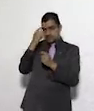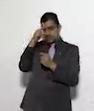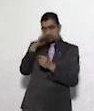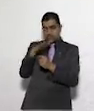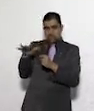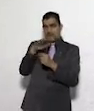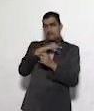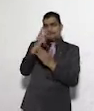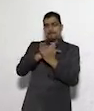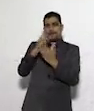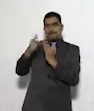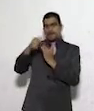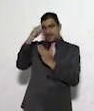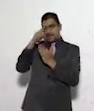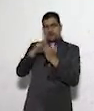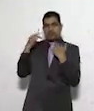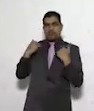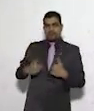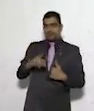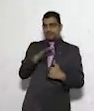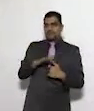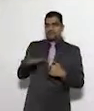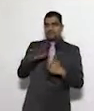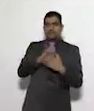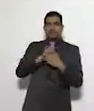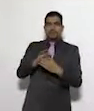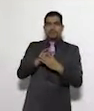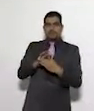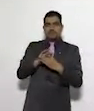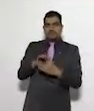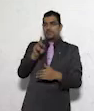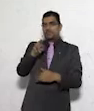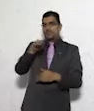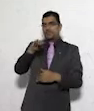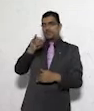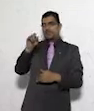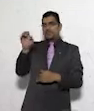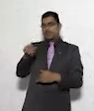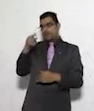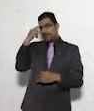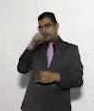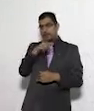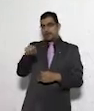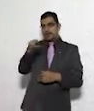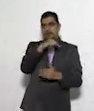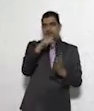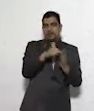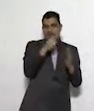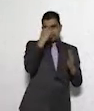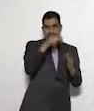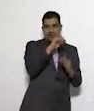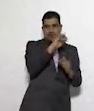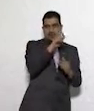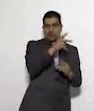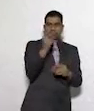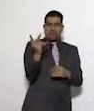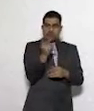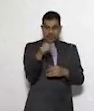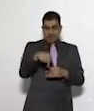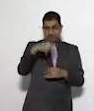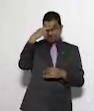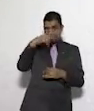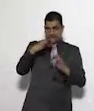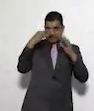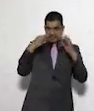del Programa de Derechos Humanos de la Universidad de Minnesota y del Centro Latinoamericano de la Universidad de Oxford, en